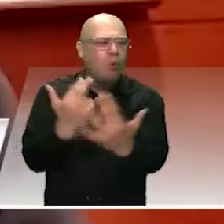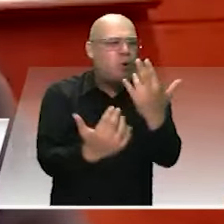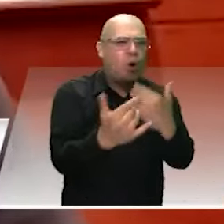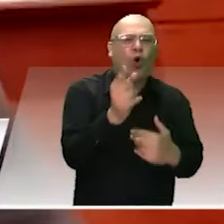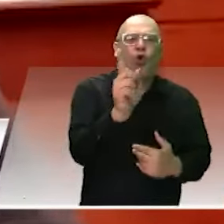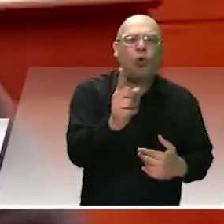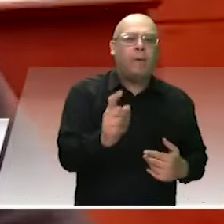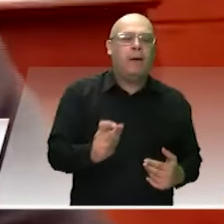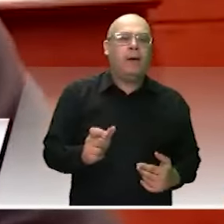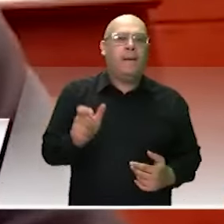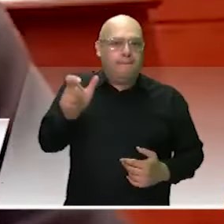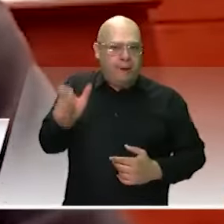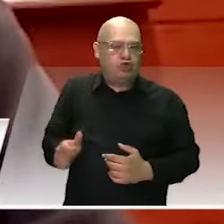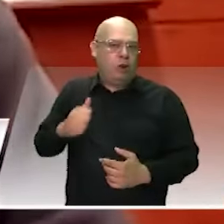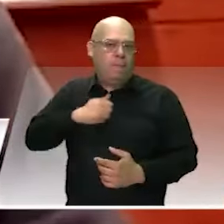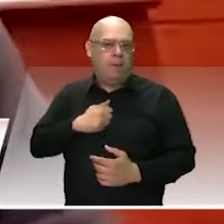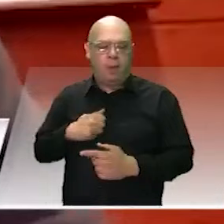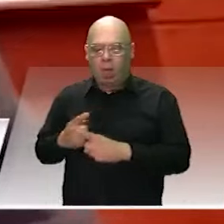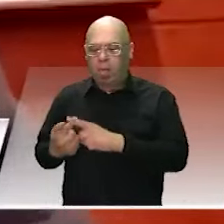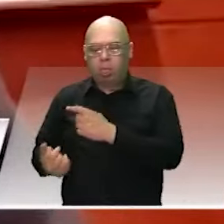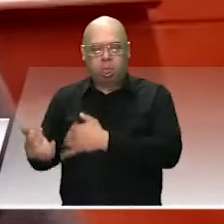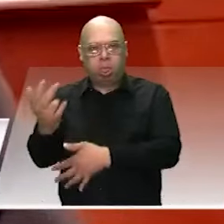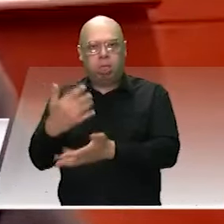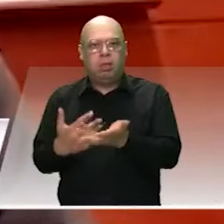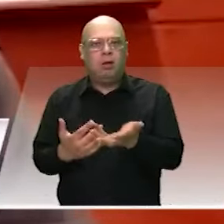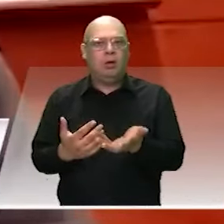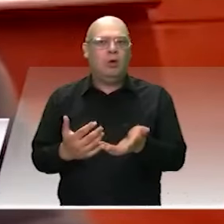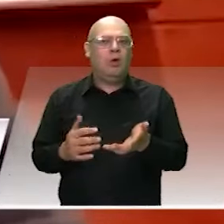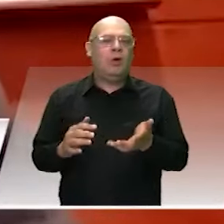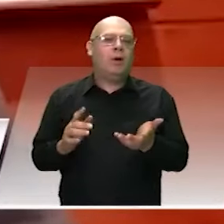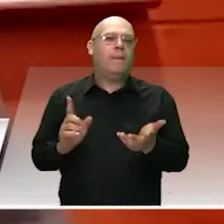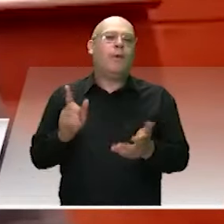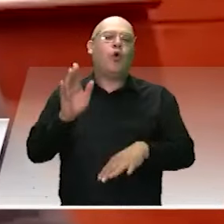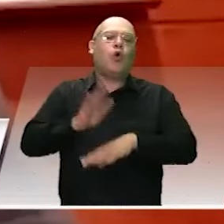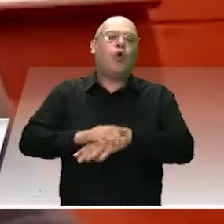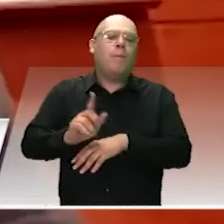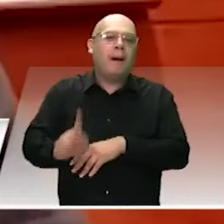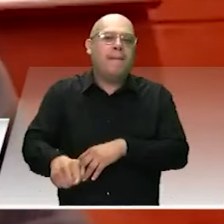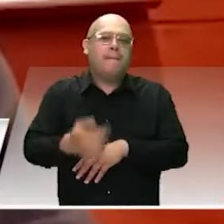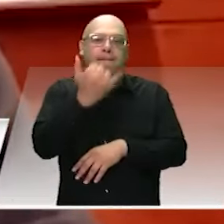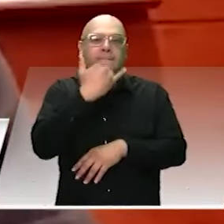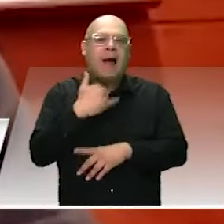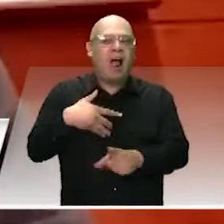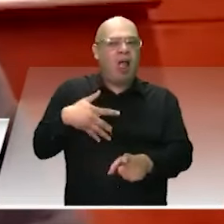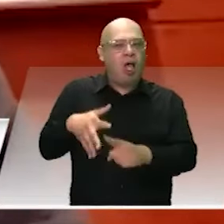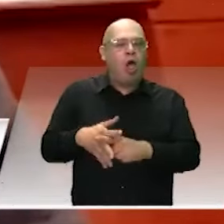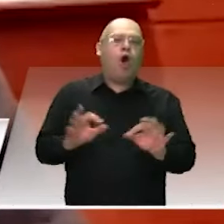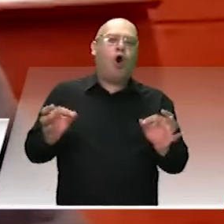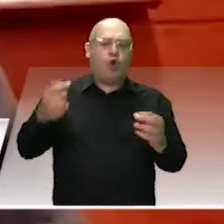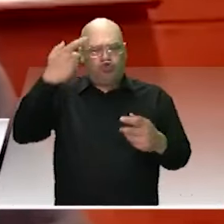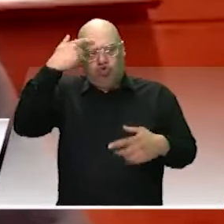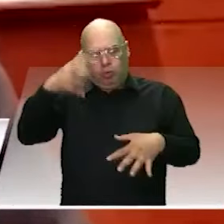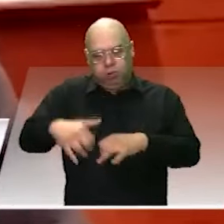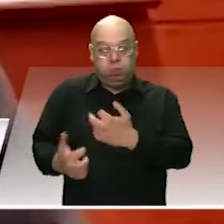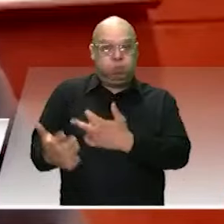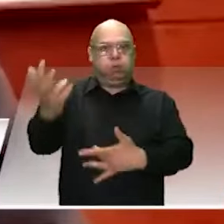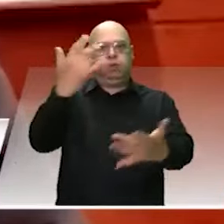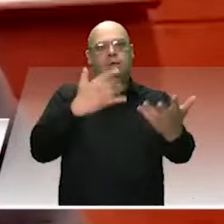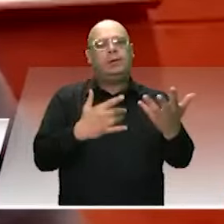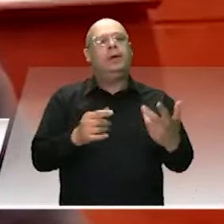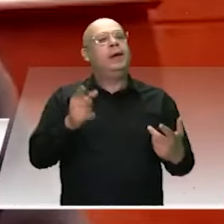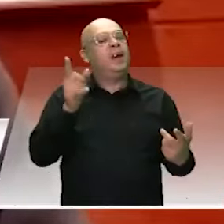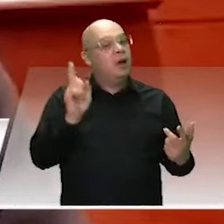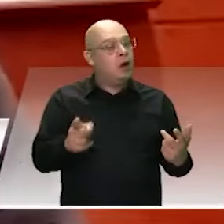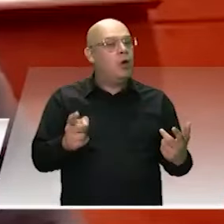manipulación sea pues dolosa o no pero es es desafortunado Entonces yo creo que sí debería un poco más